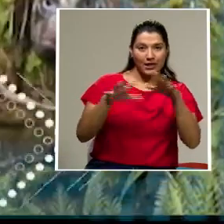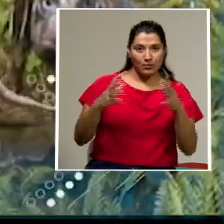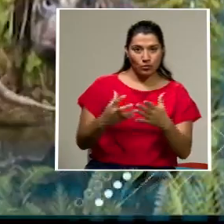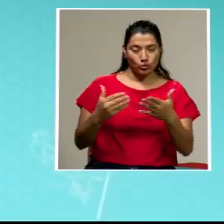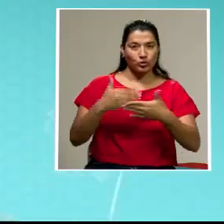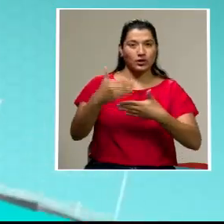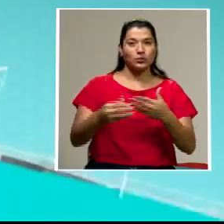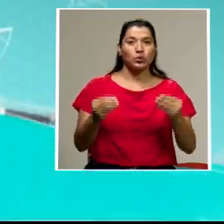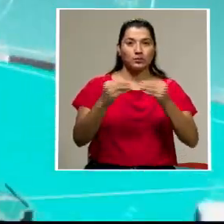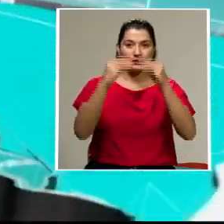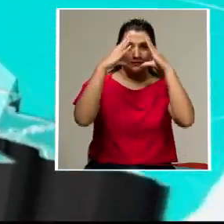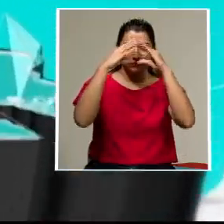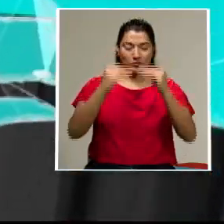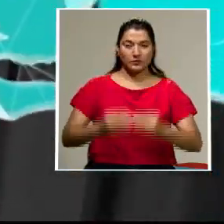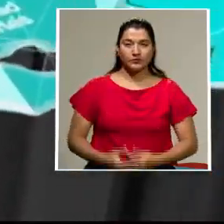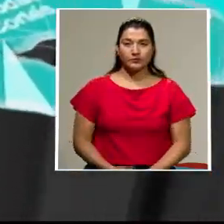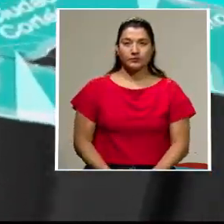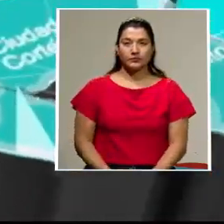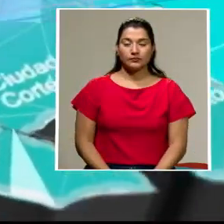edición.